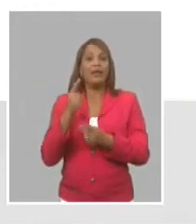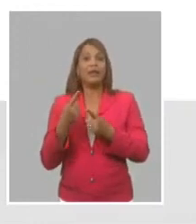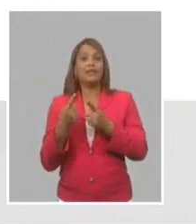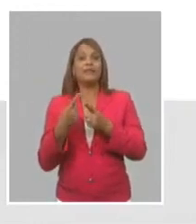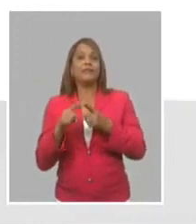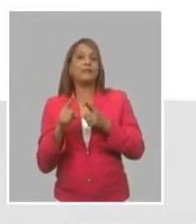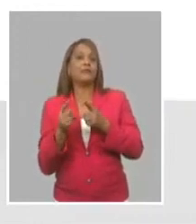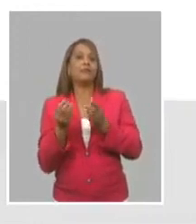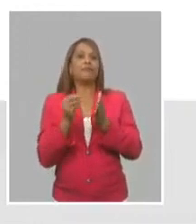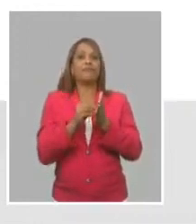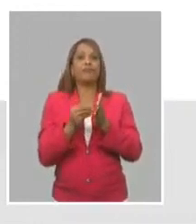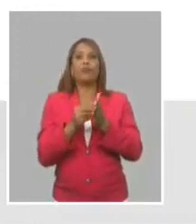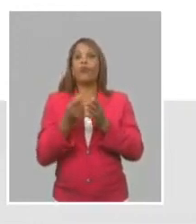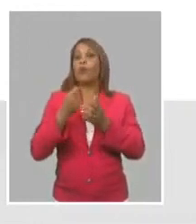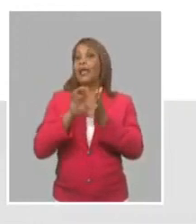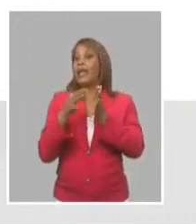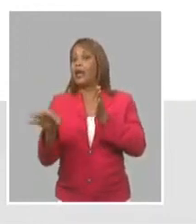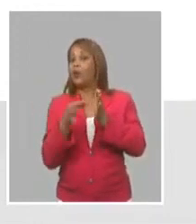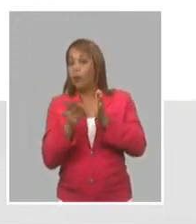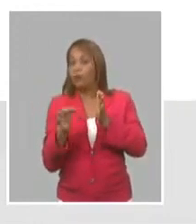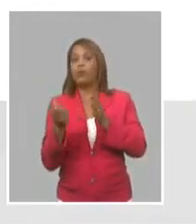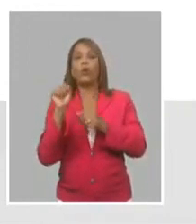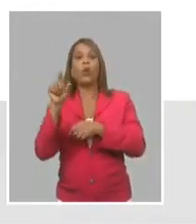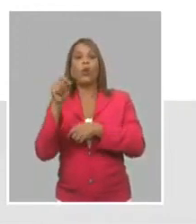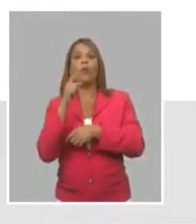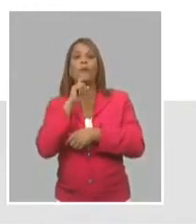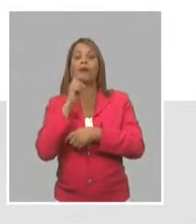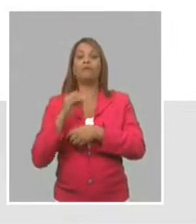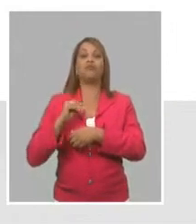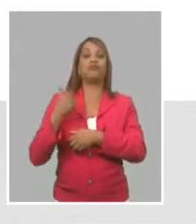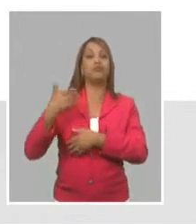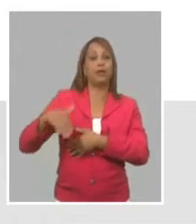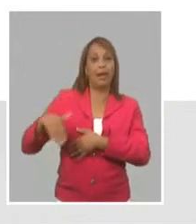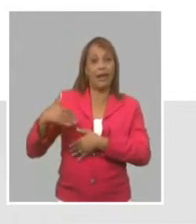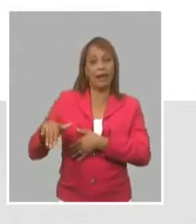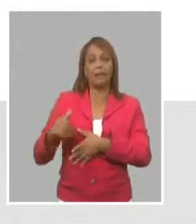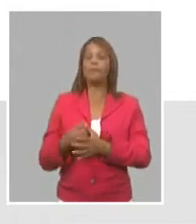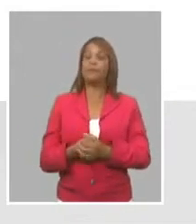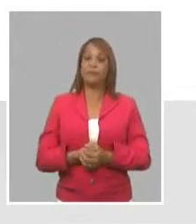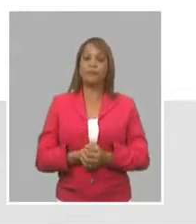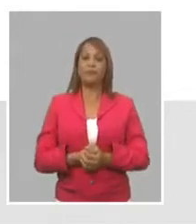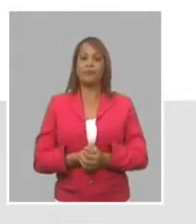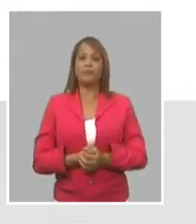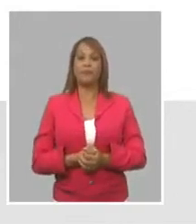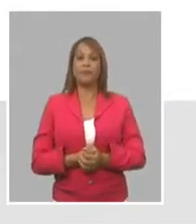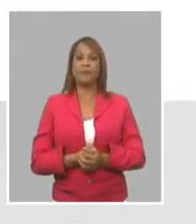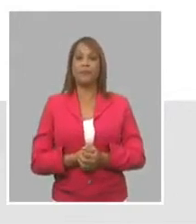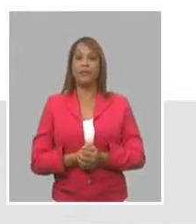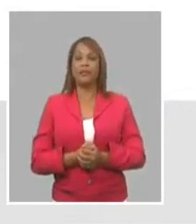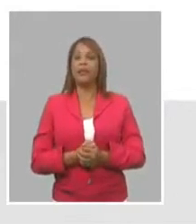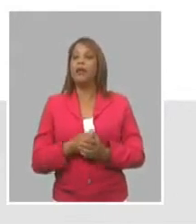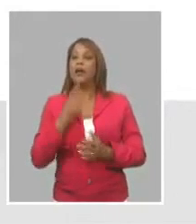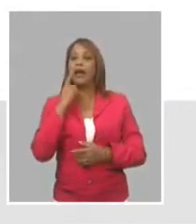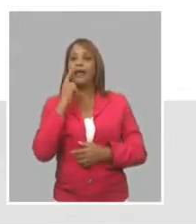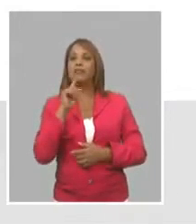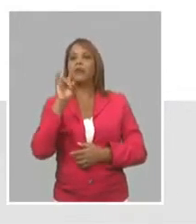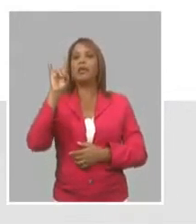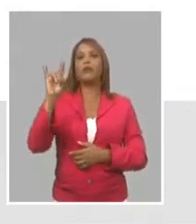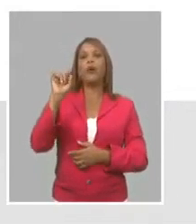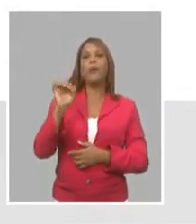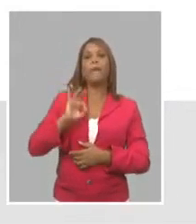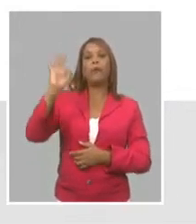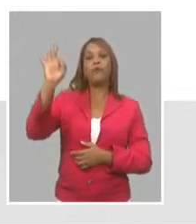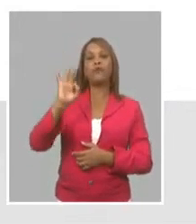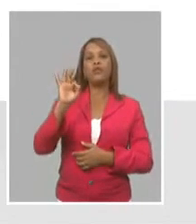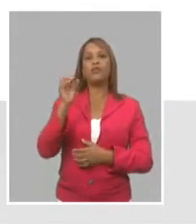20 entra a 12.000. Entonces las materias primas importadas hoy en el sistema de costos expresan el 9% de